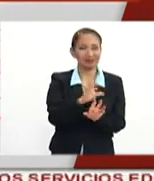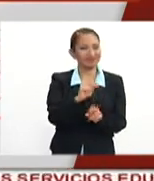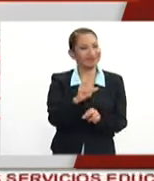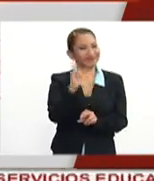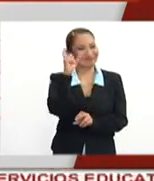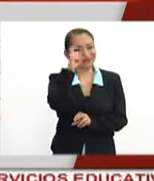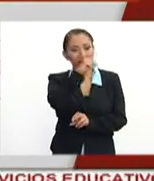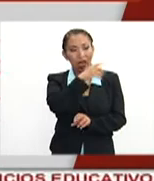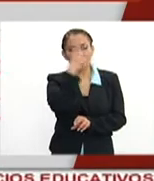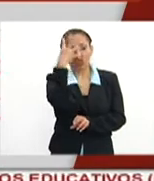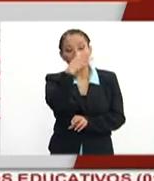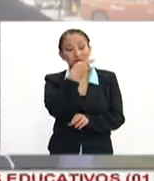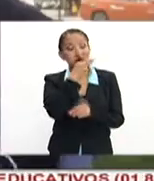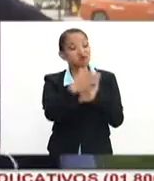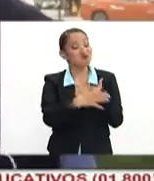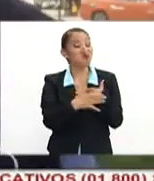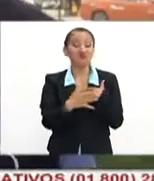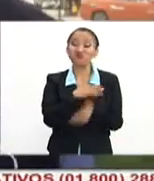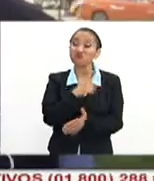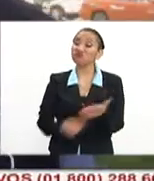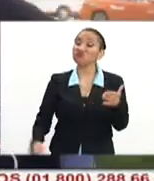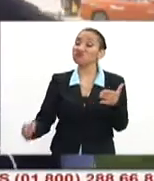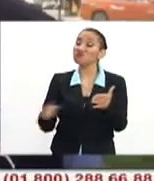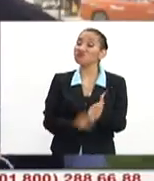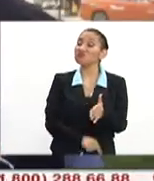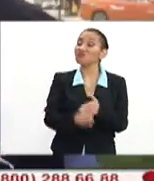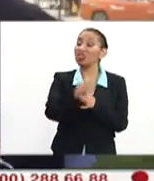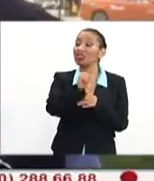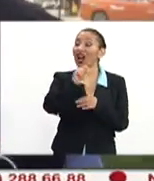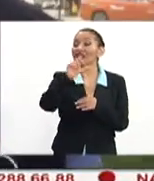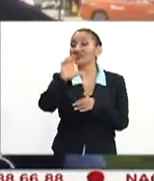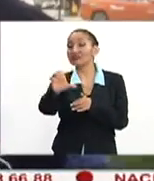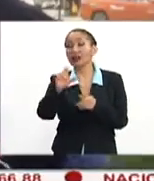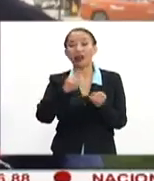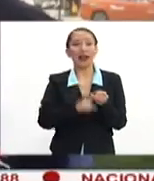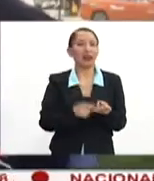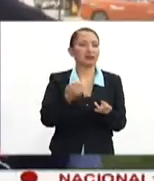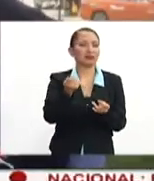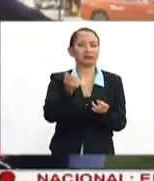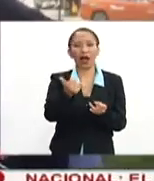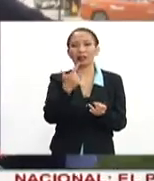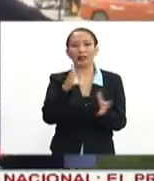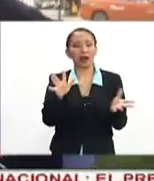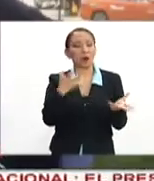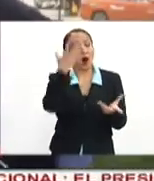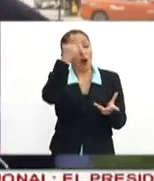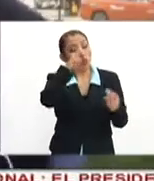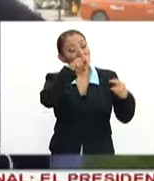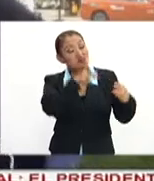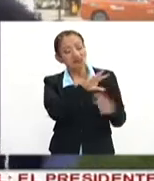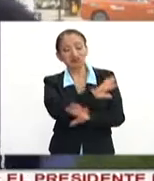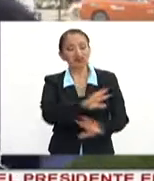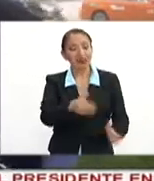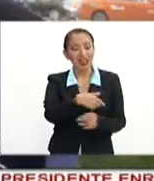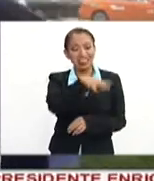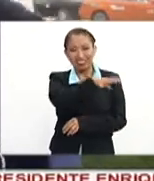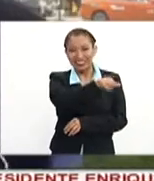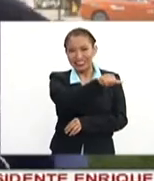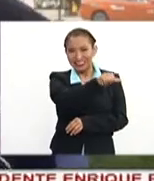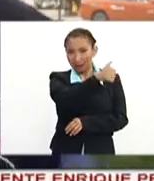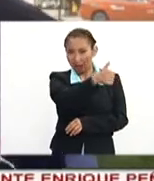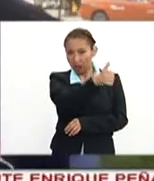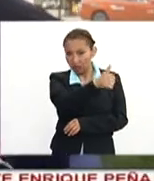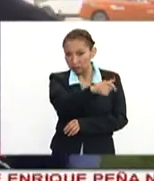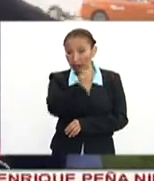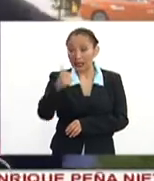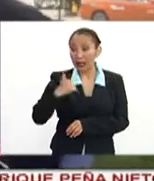es que Donald Trump ha amenazado con terminarlo, con cancelarlo, con prácticamente no llegar a la mesa de negociación el próximo 16 de